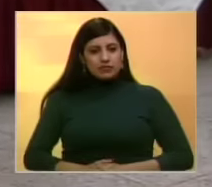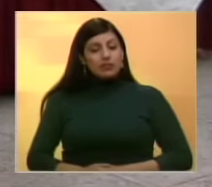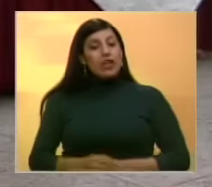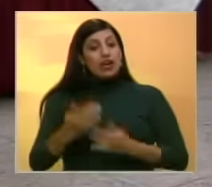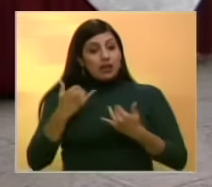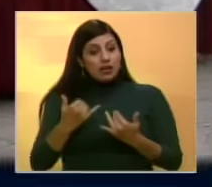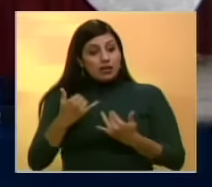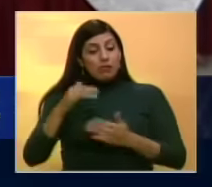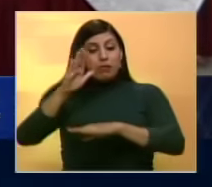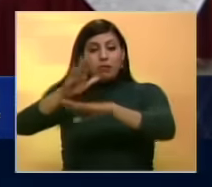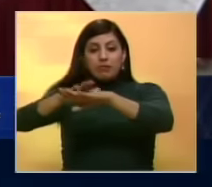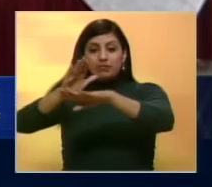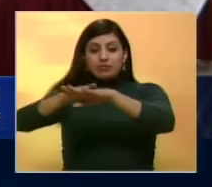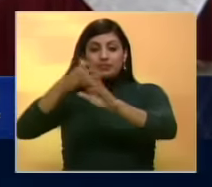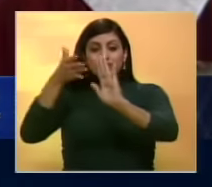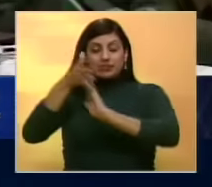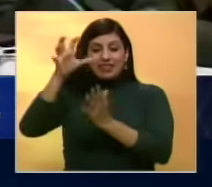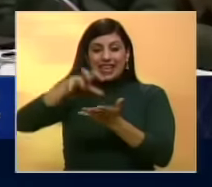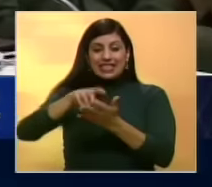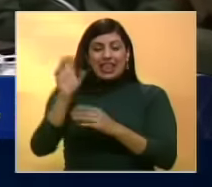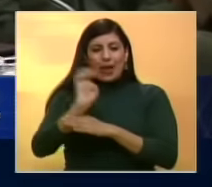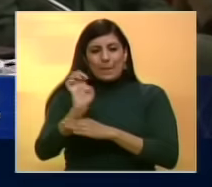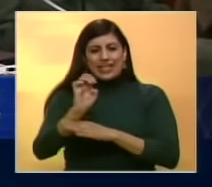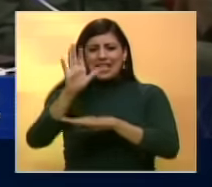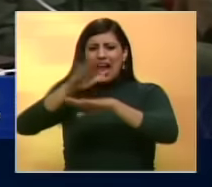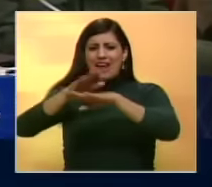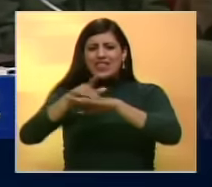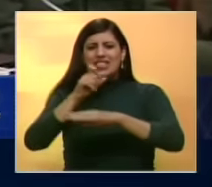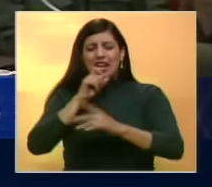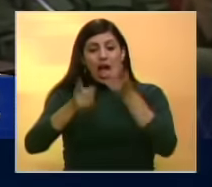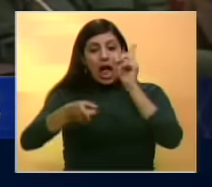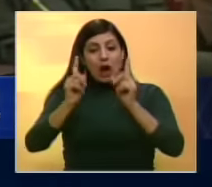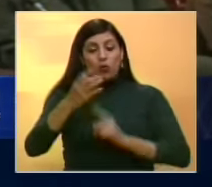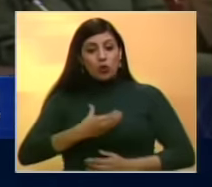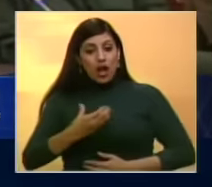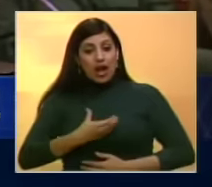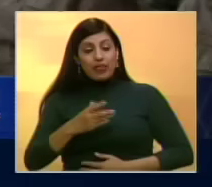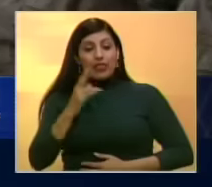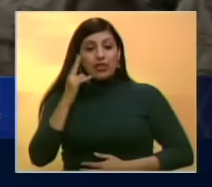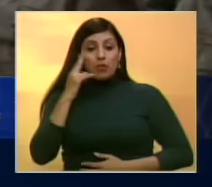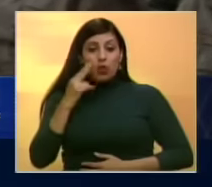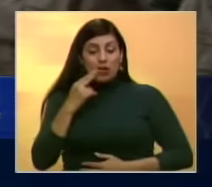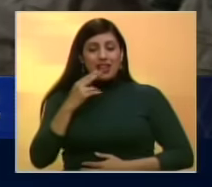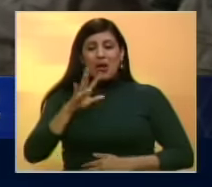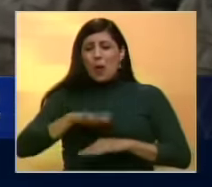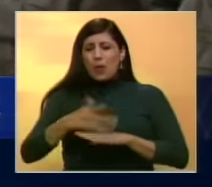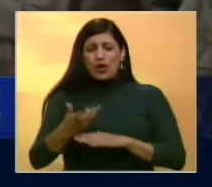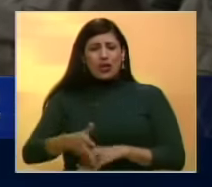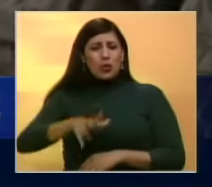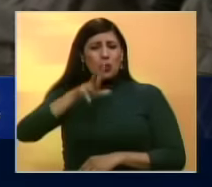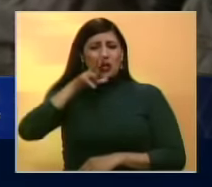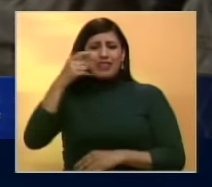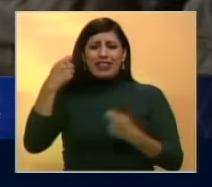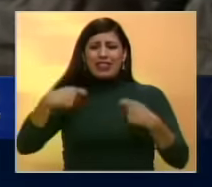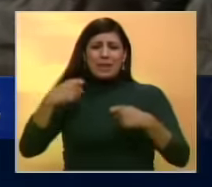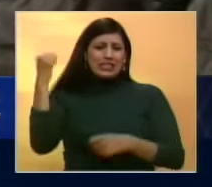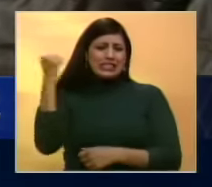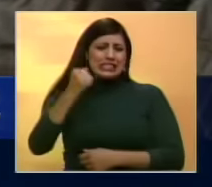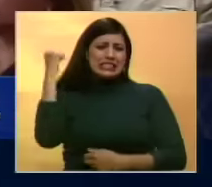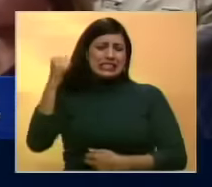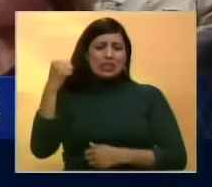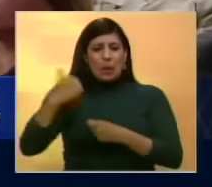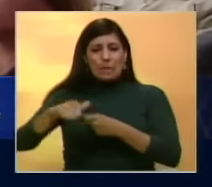respecto a la solicitud de decreto de estado de emergencia solicitado por parte de algunos alcaldes bolivarianos debido al incremento en el número de domicilios dijo